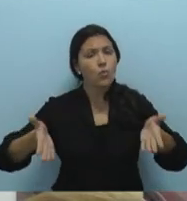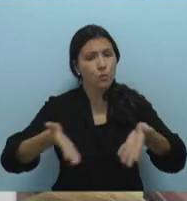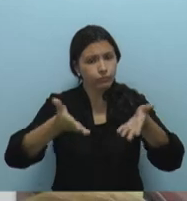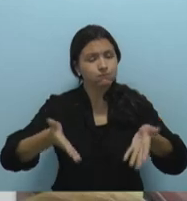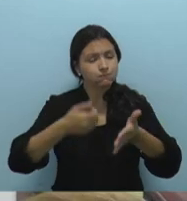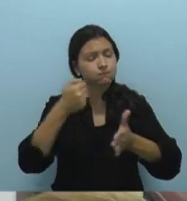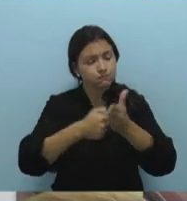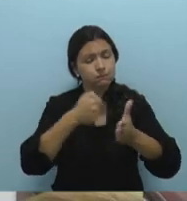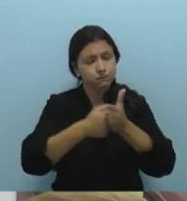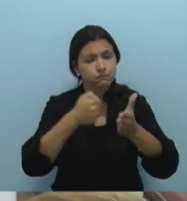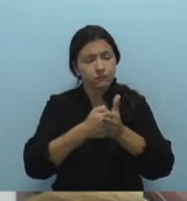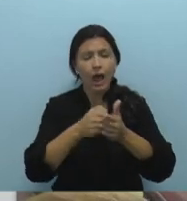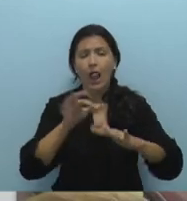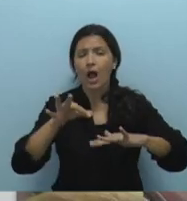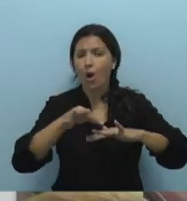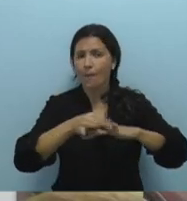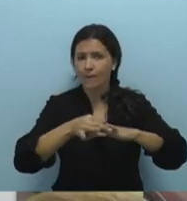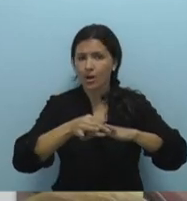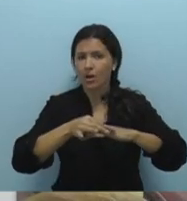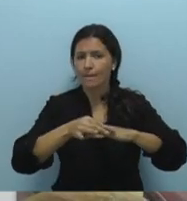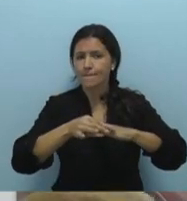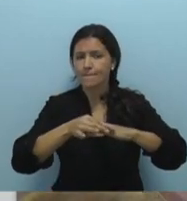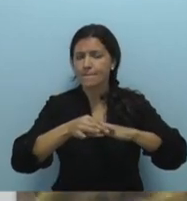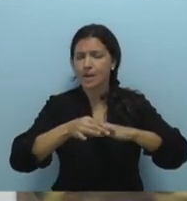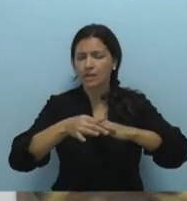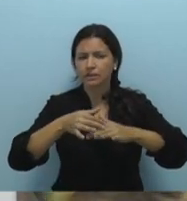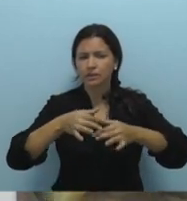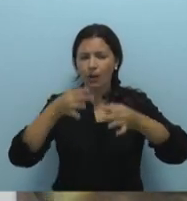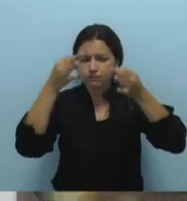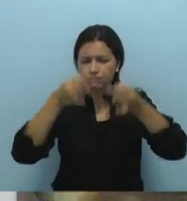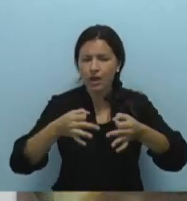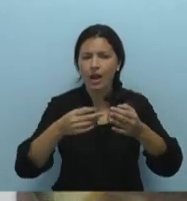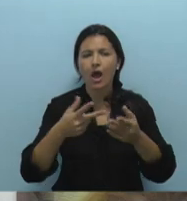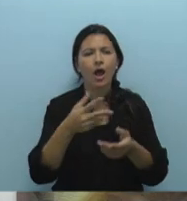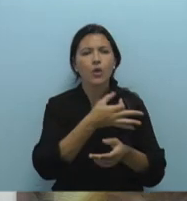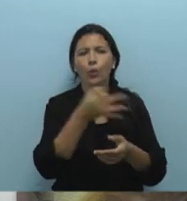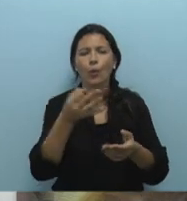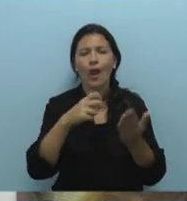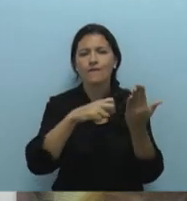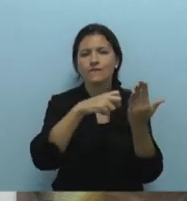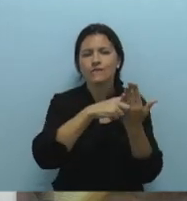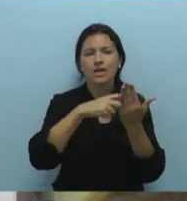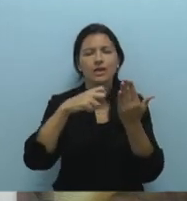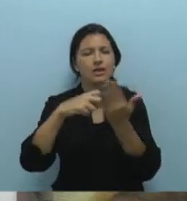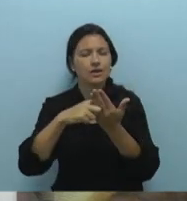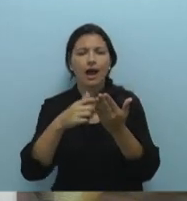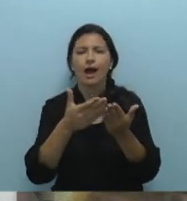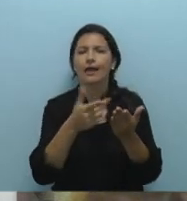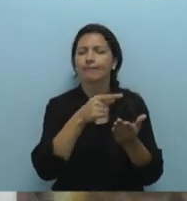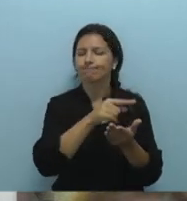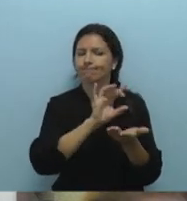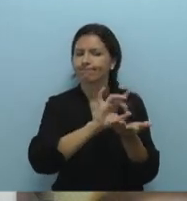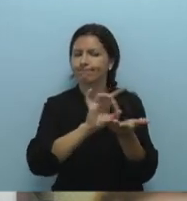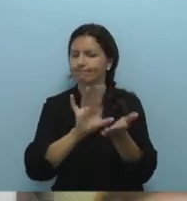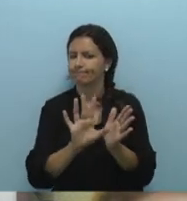compromiso y sobre todo con la misma decisión que lo hicieron los fiscales anteriormente